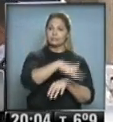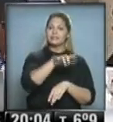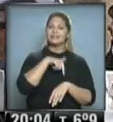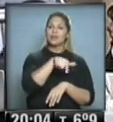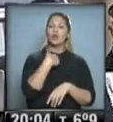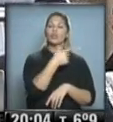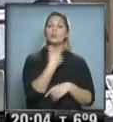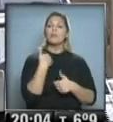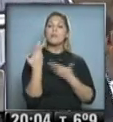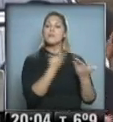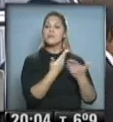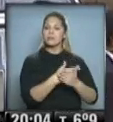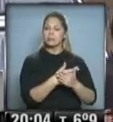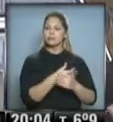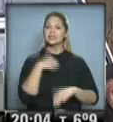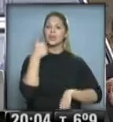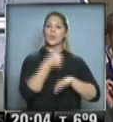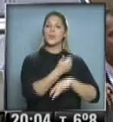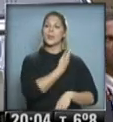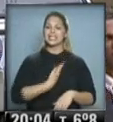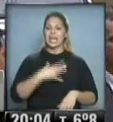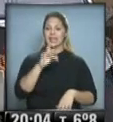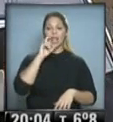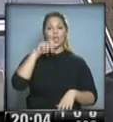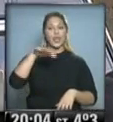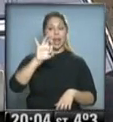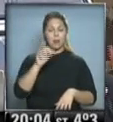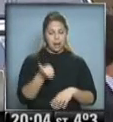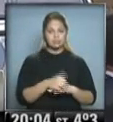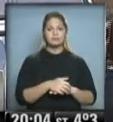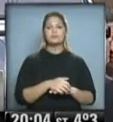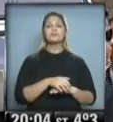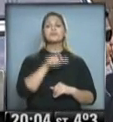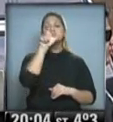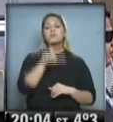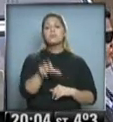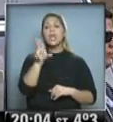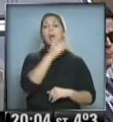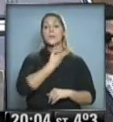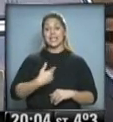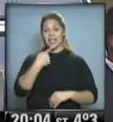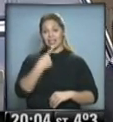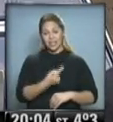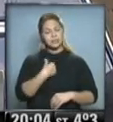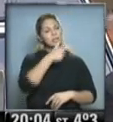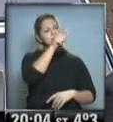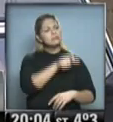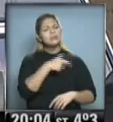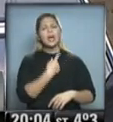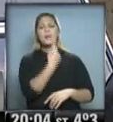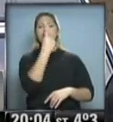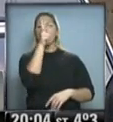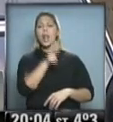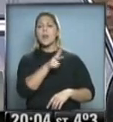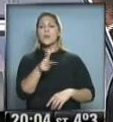recepción oficial que encabezó la presidenta Dilma Rousseff. Y en su discurso, la mandataria de Brasil destacó a Bergoglio, que es el primer